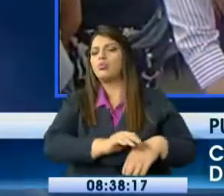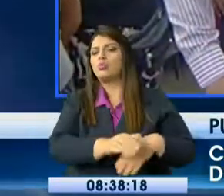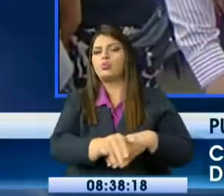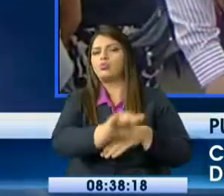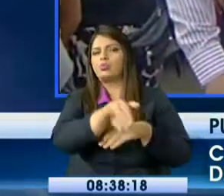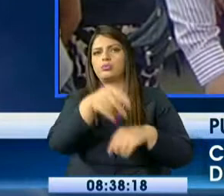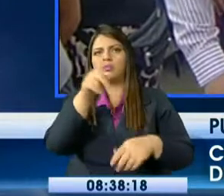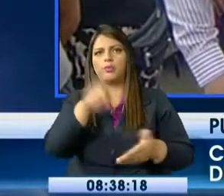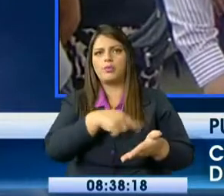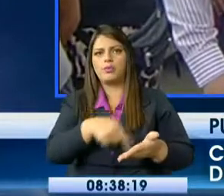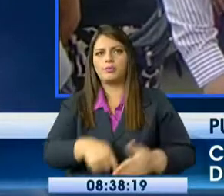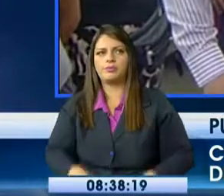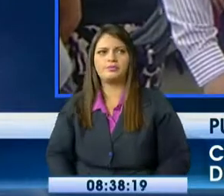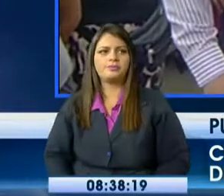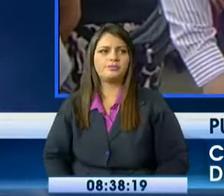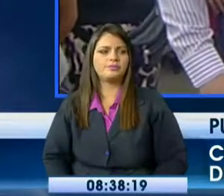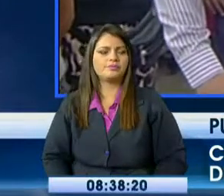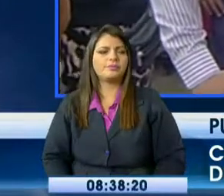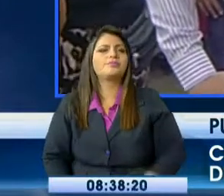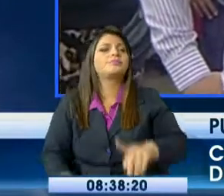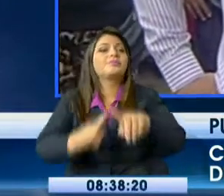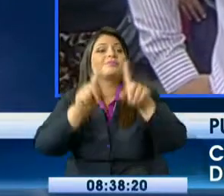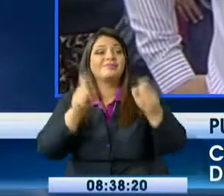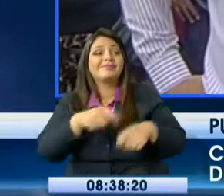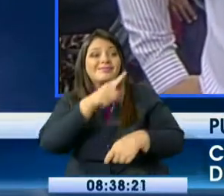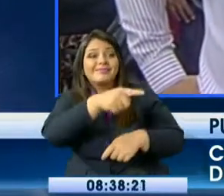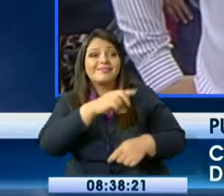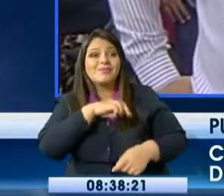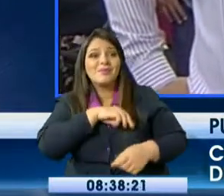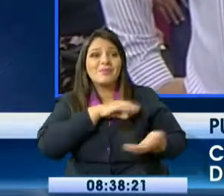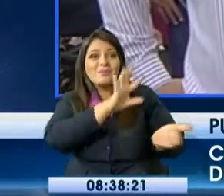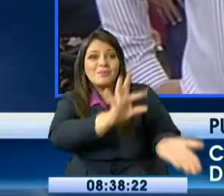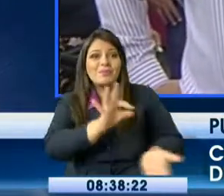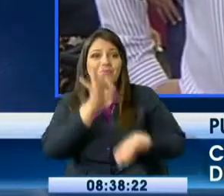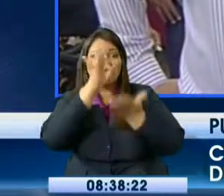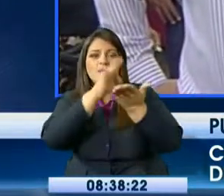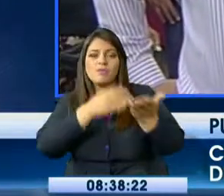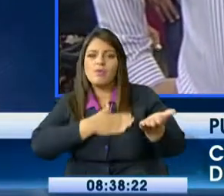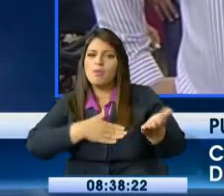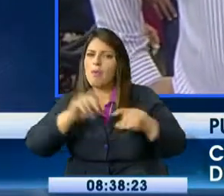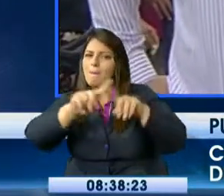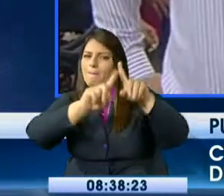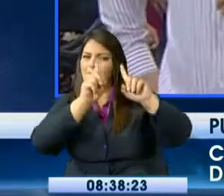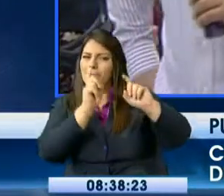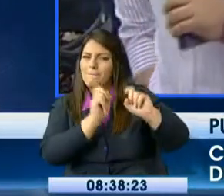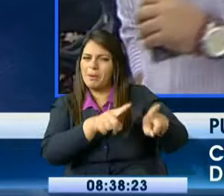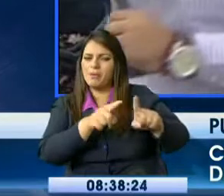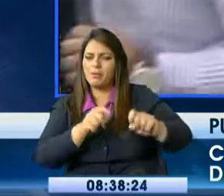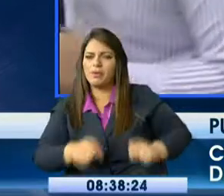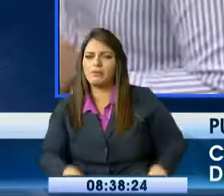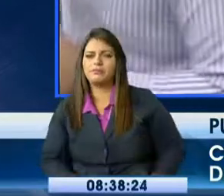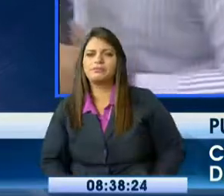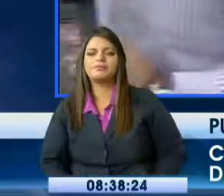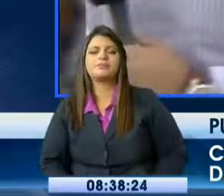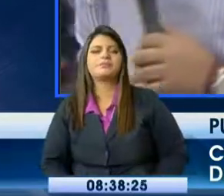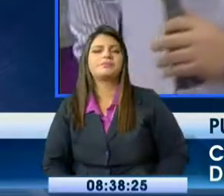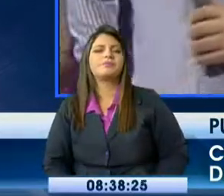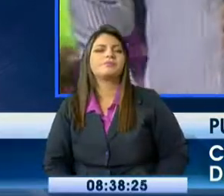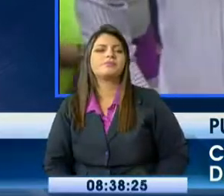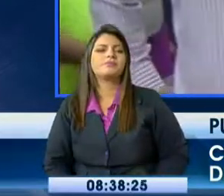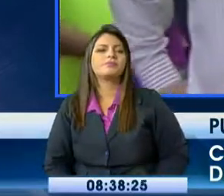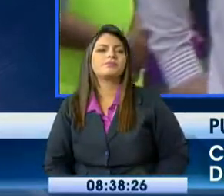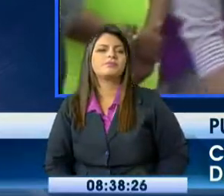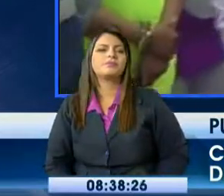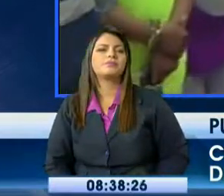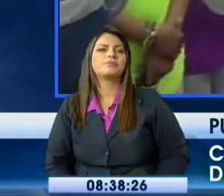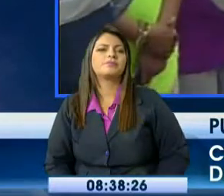Enrique, sí, para el funcionario municipal, si está todavía por ahí contigo, el... Sí, aquí está. ¿A dónde está? A ver,